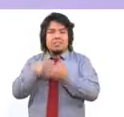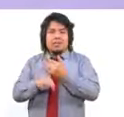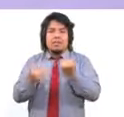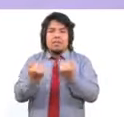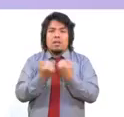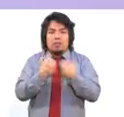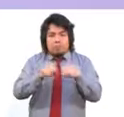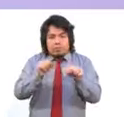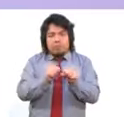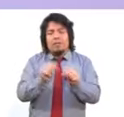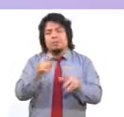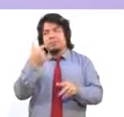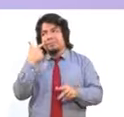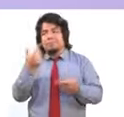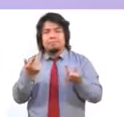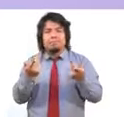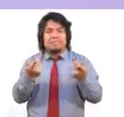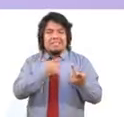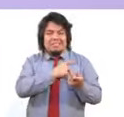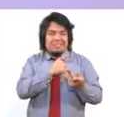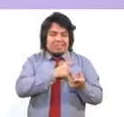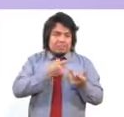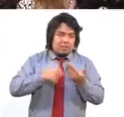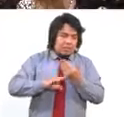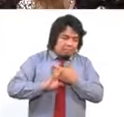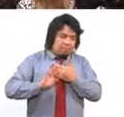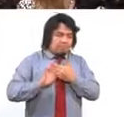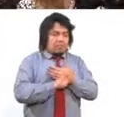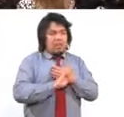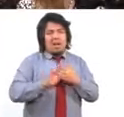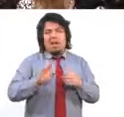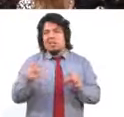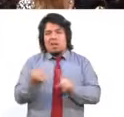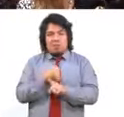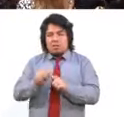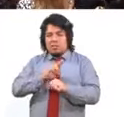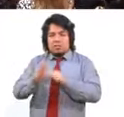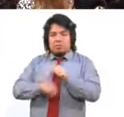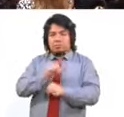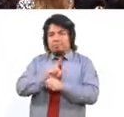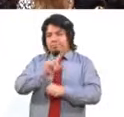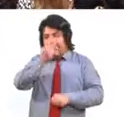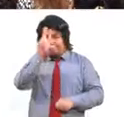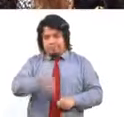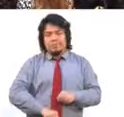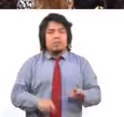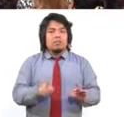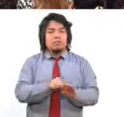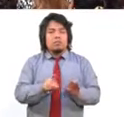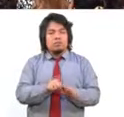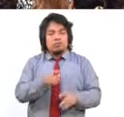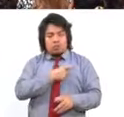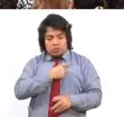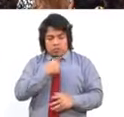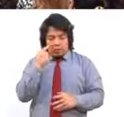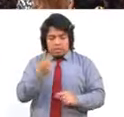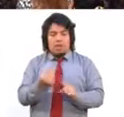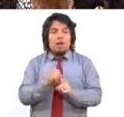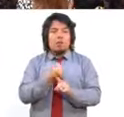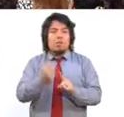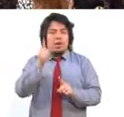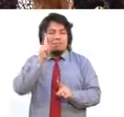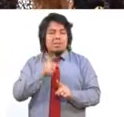firme convicción de evitar la normalización, pero más aún, la legitimación de la violencia contra